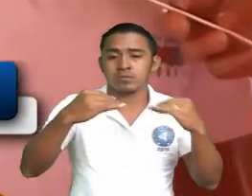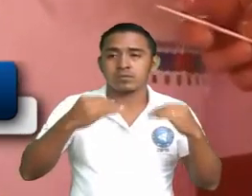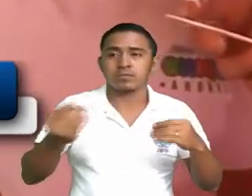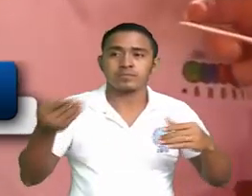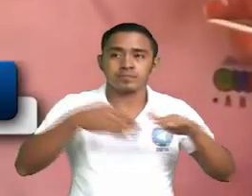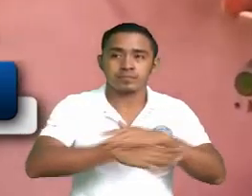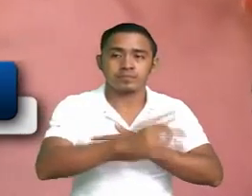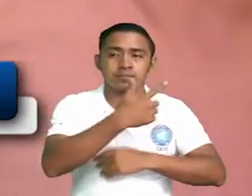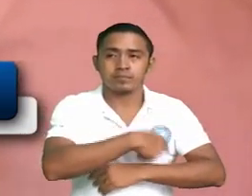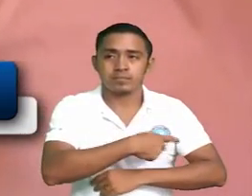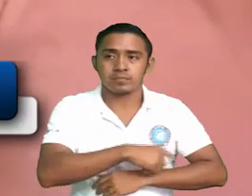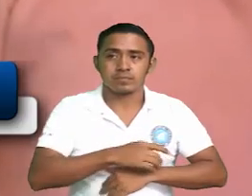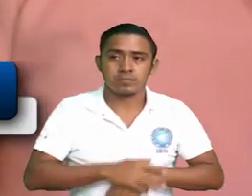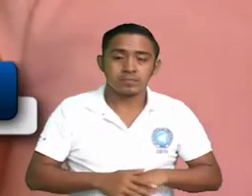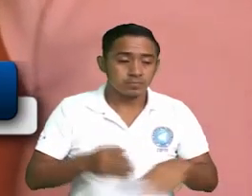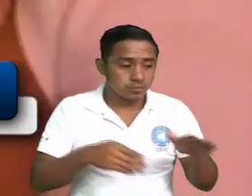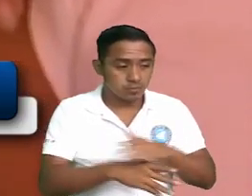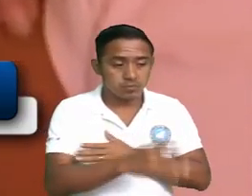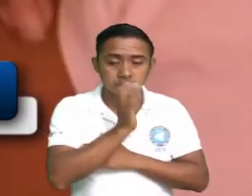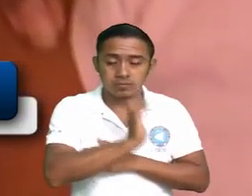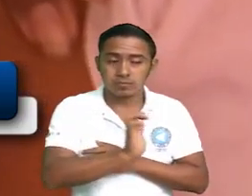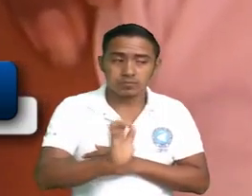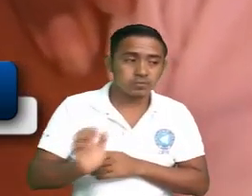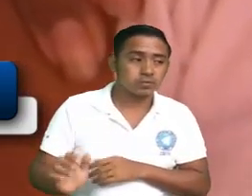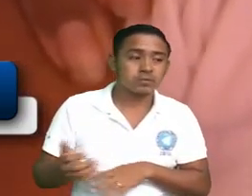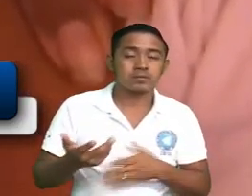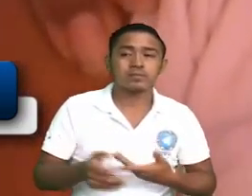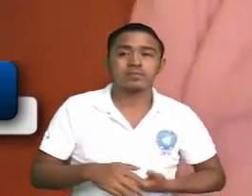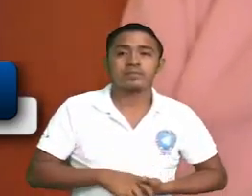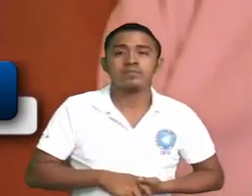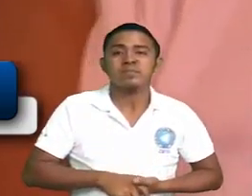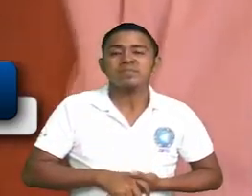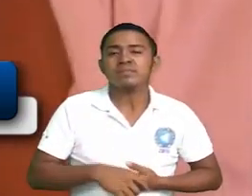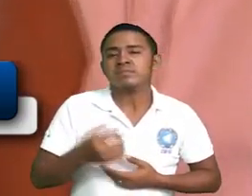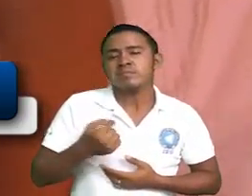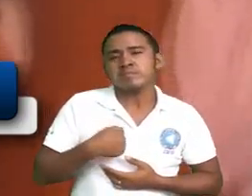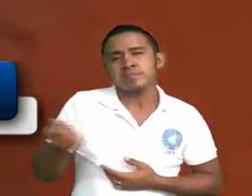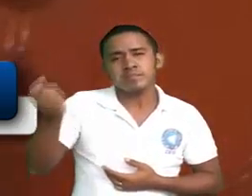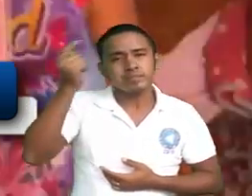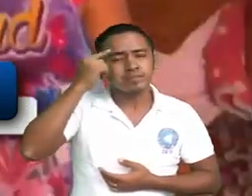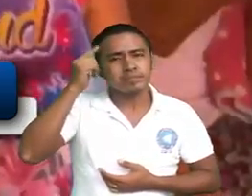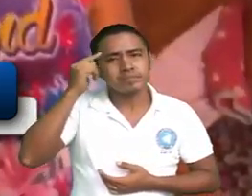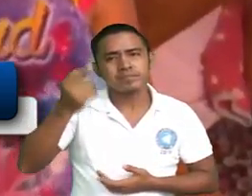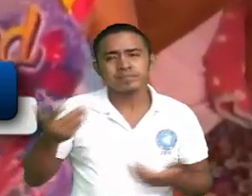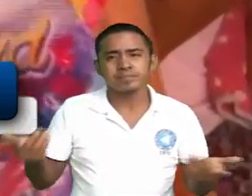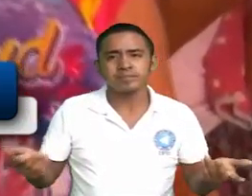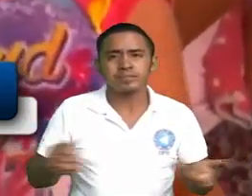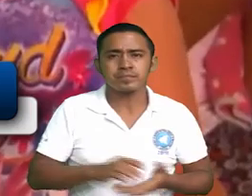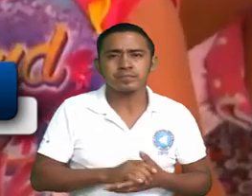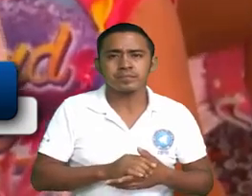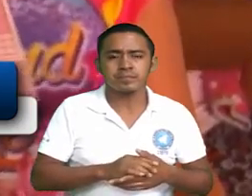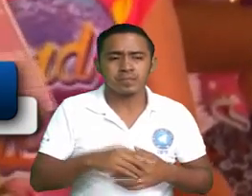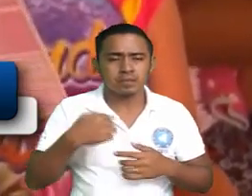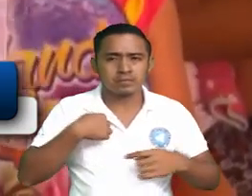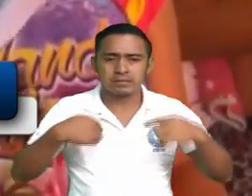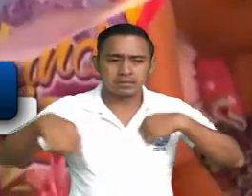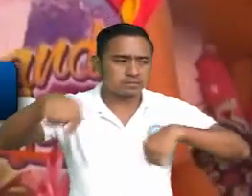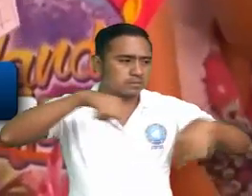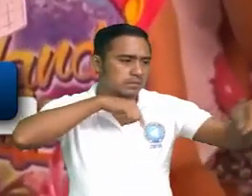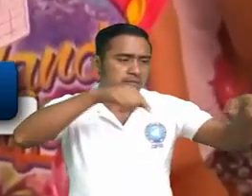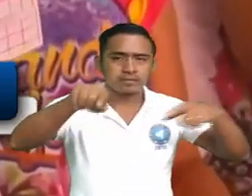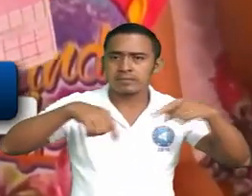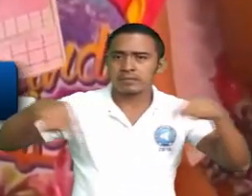los colegios a vacunar también a nuestros niños en edad escolar. Creo que los que andamos bastante moviéndonos por Managua o